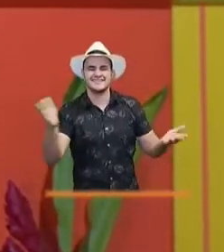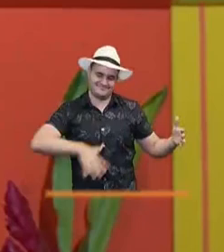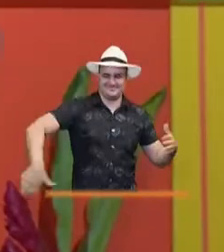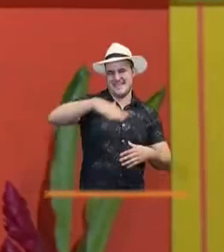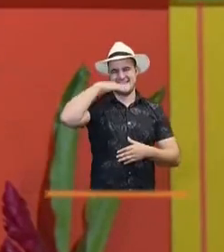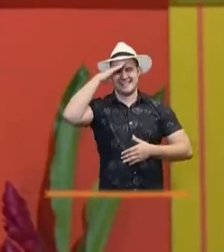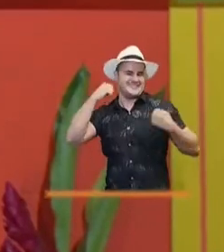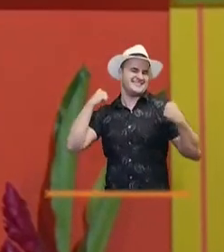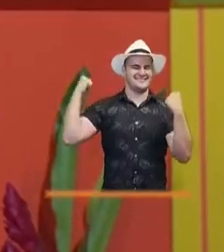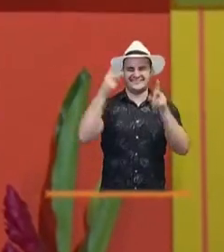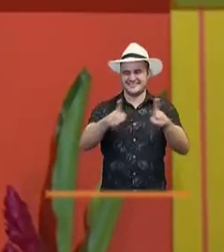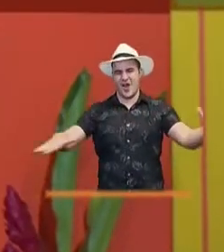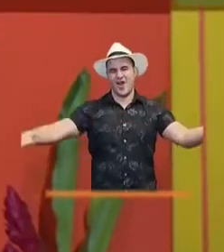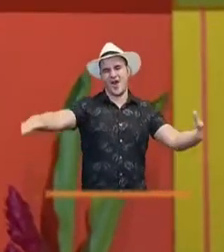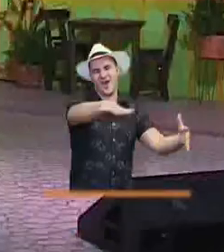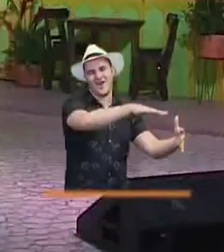gente de